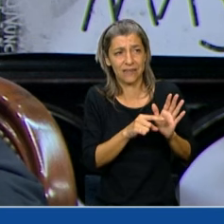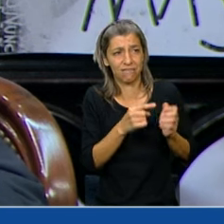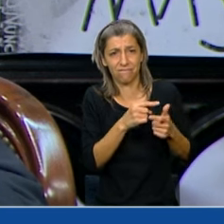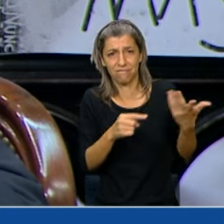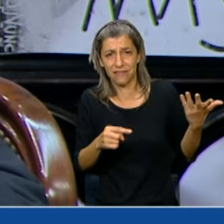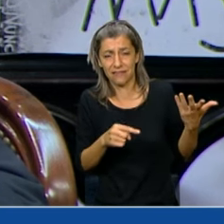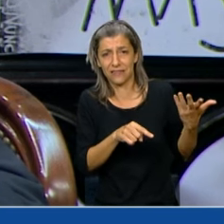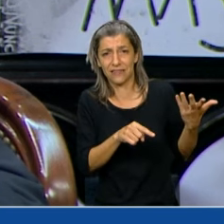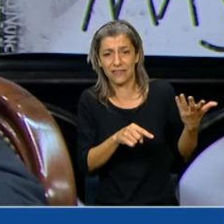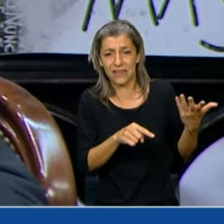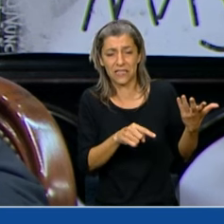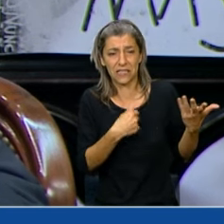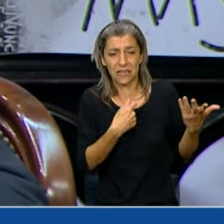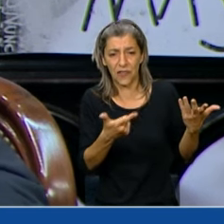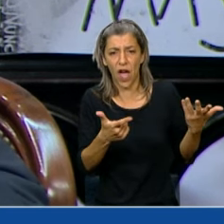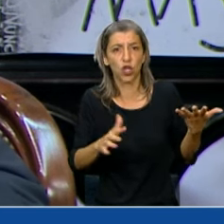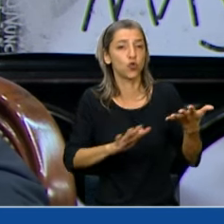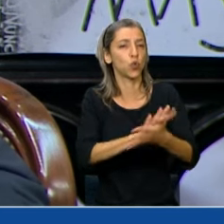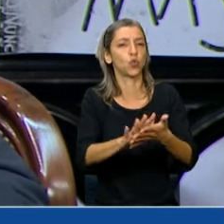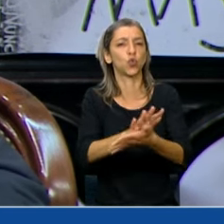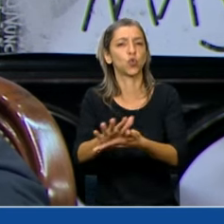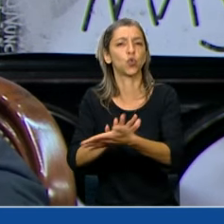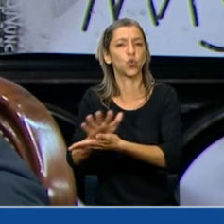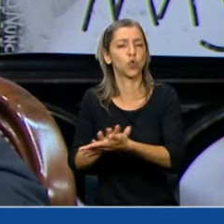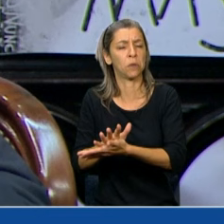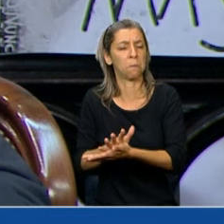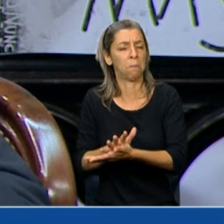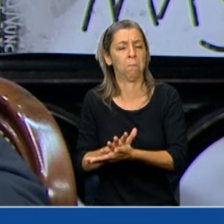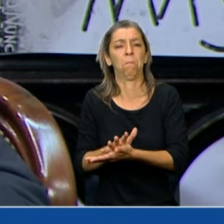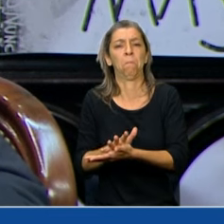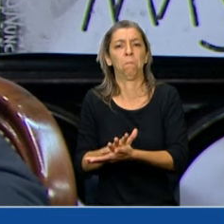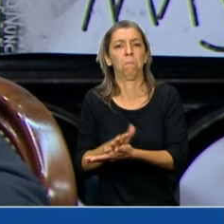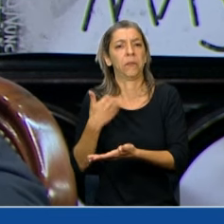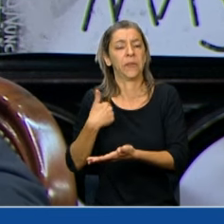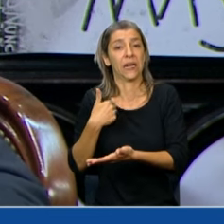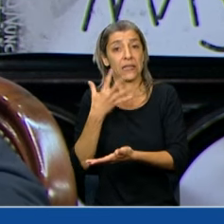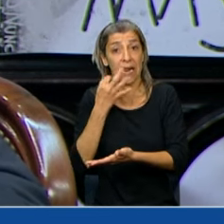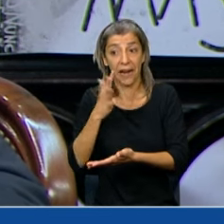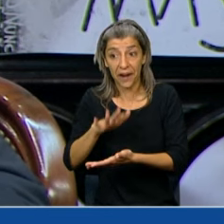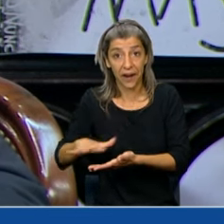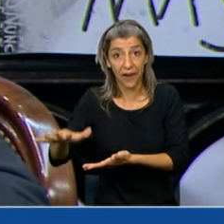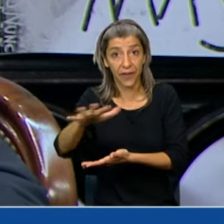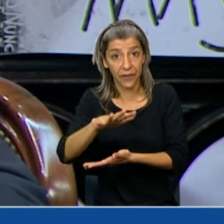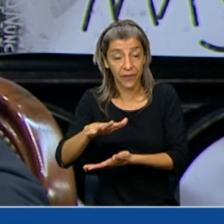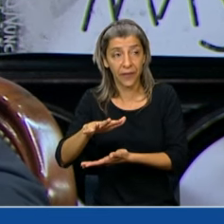forma que todo lo resuelven en la Argentina real en este momento